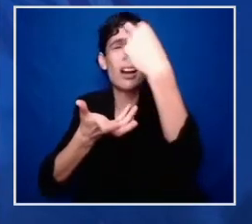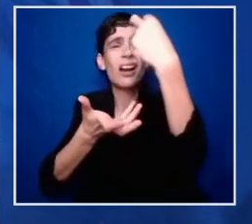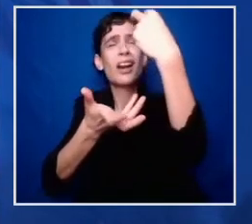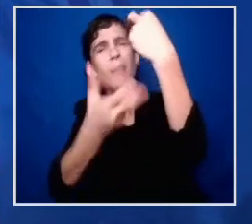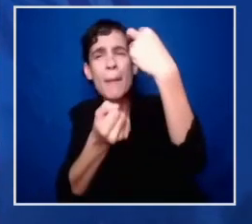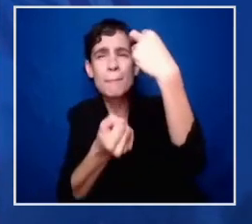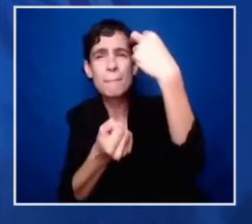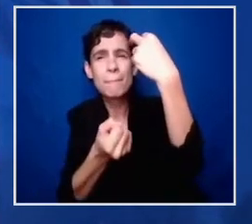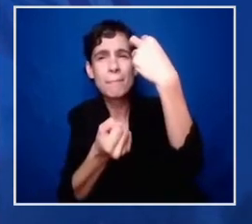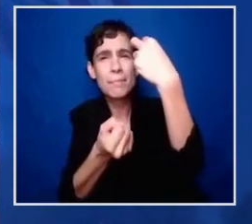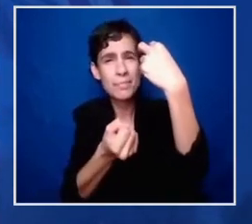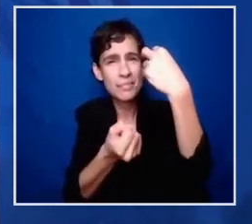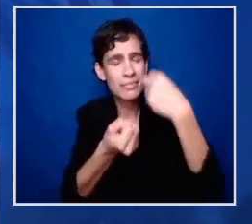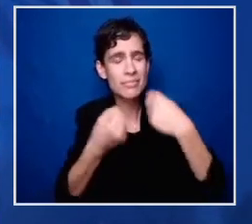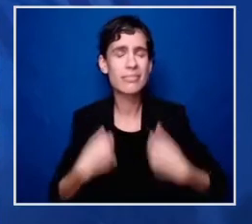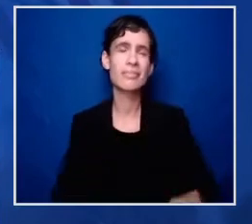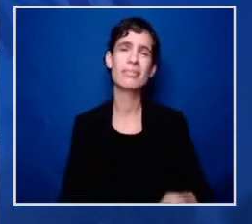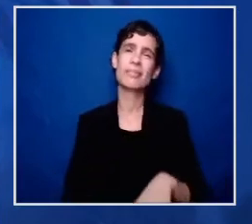Te creí